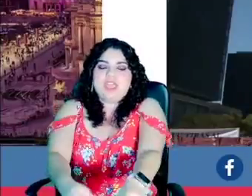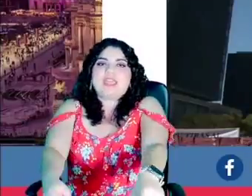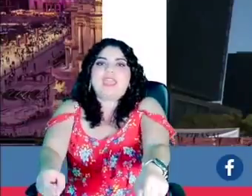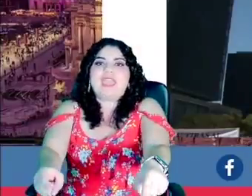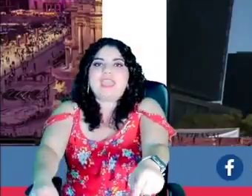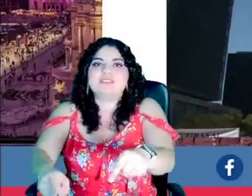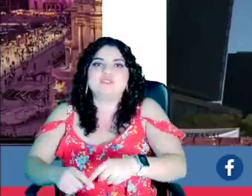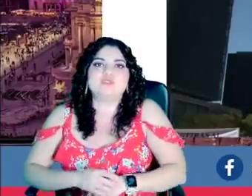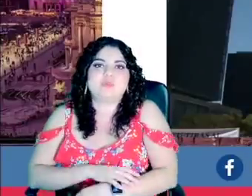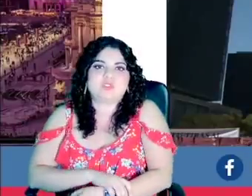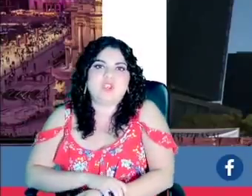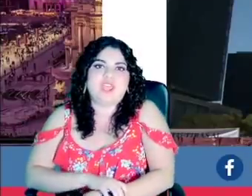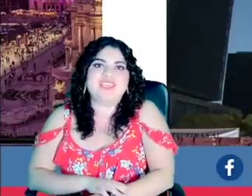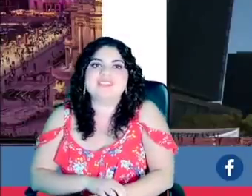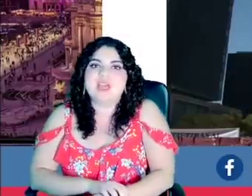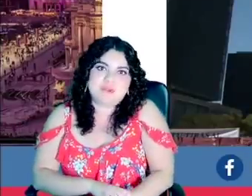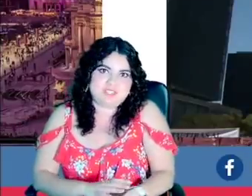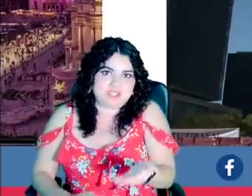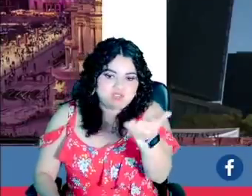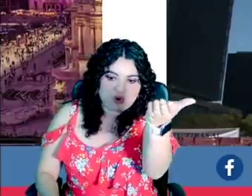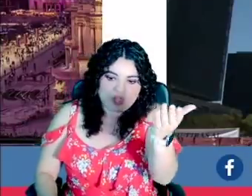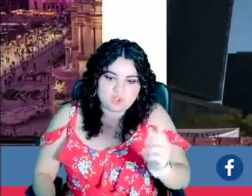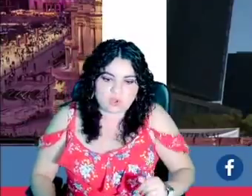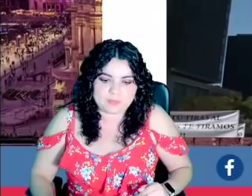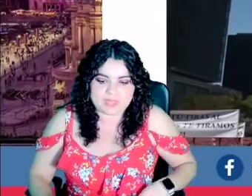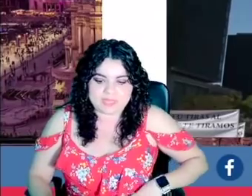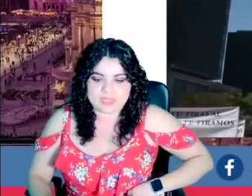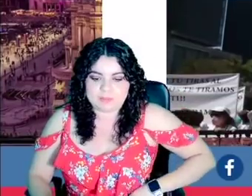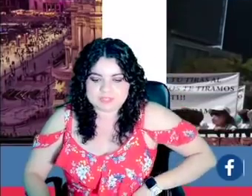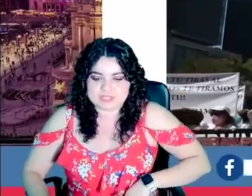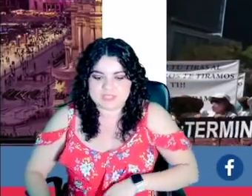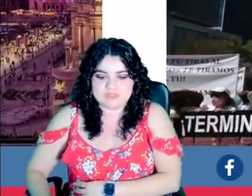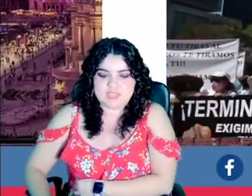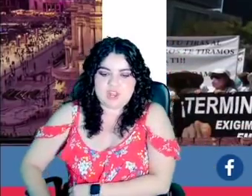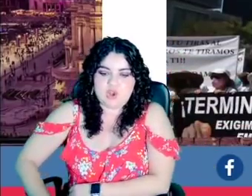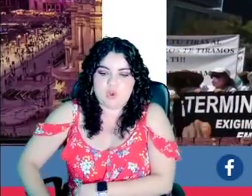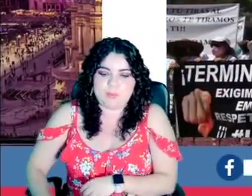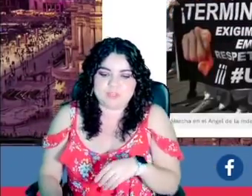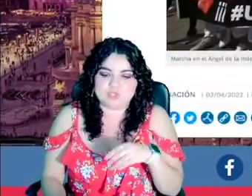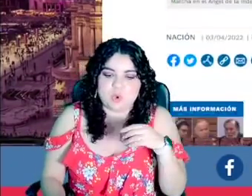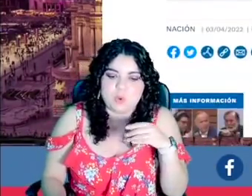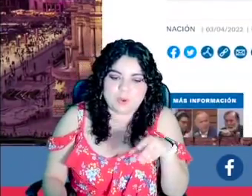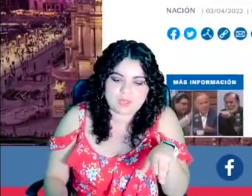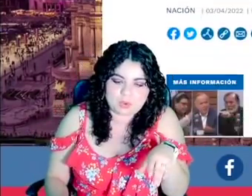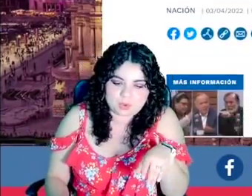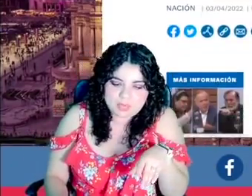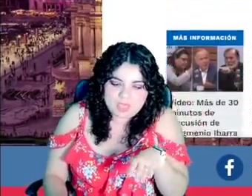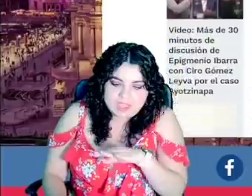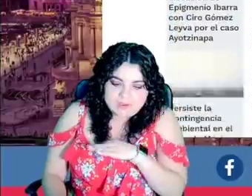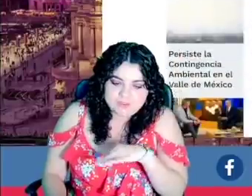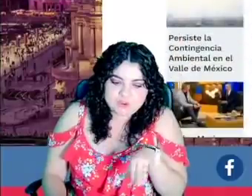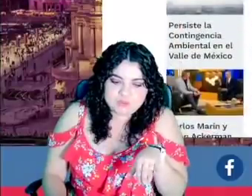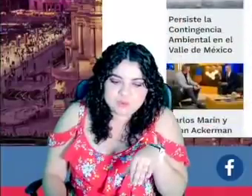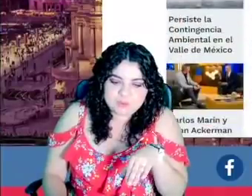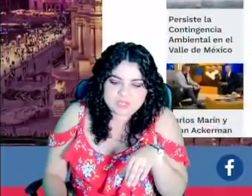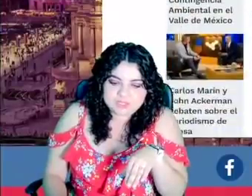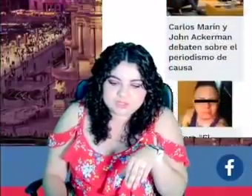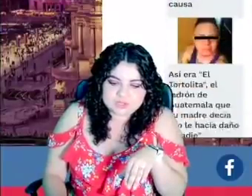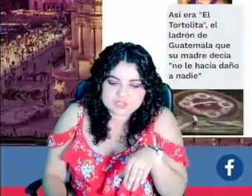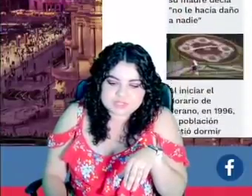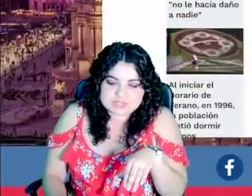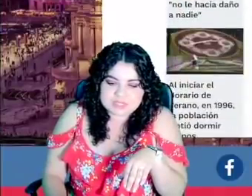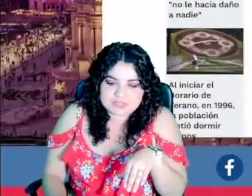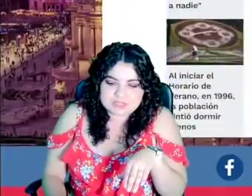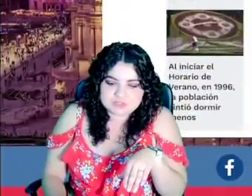inauguración que estos personajes marchando en contra del presidente López Obrador. Fueron muy poquitos